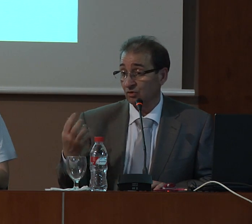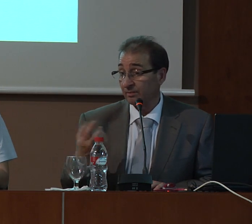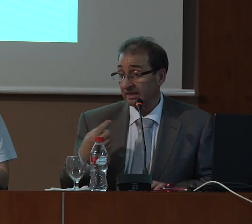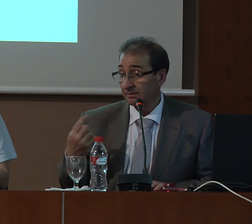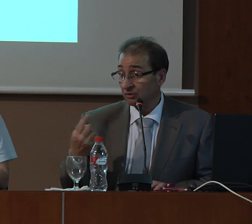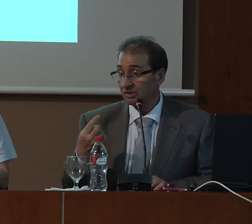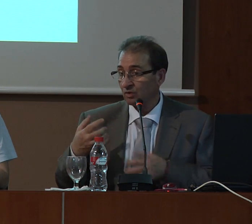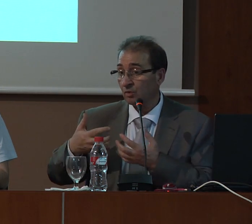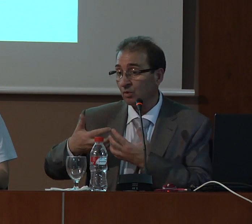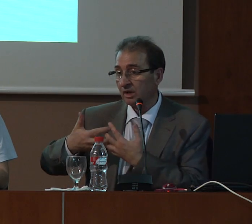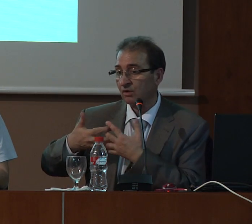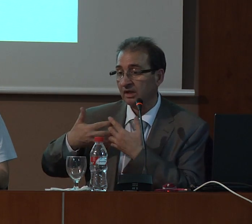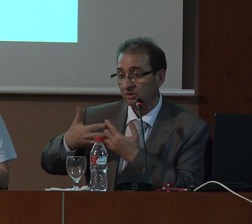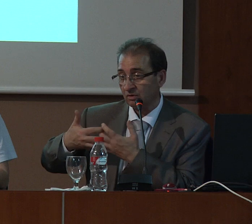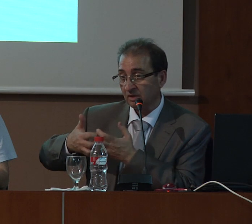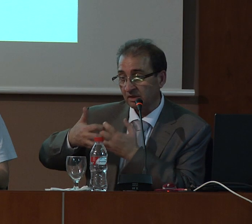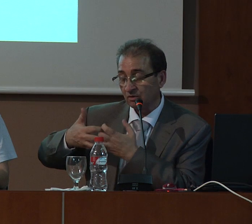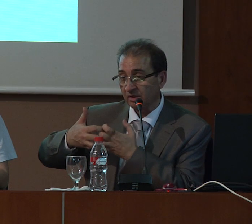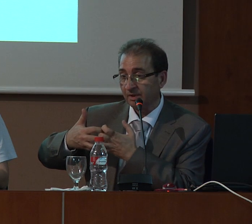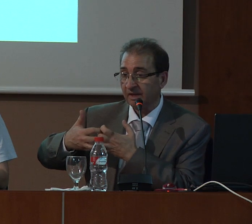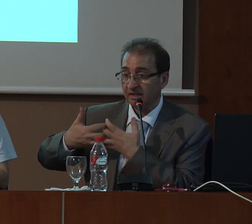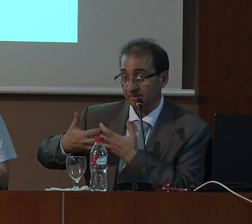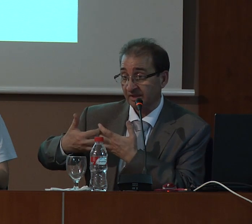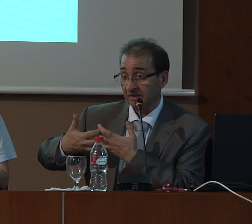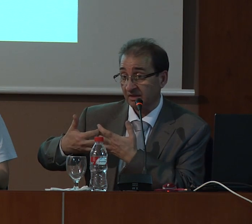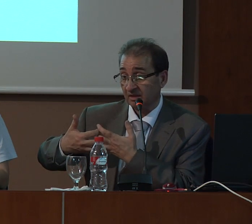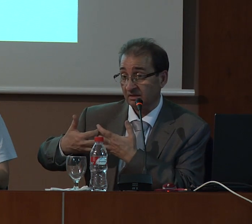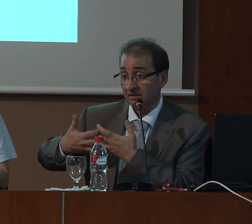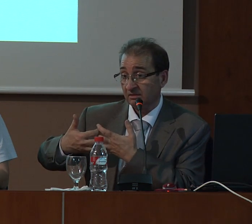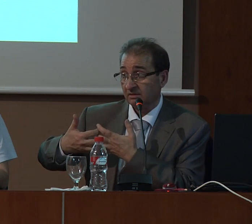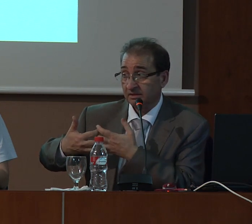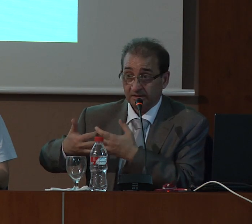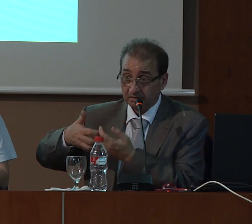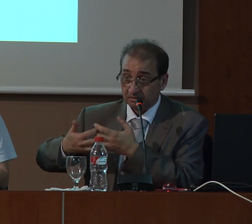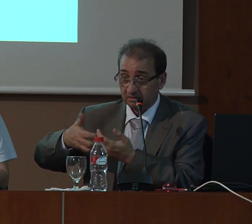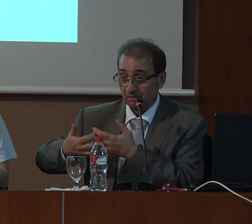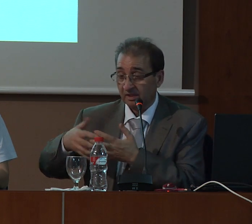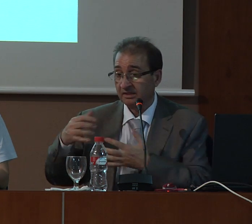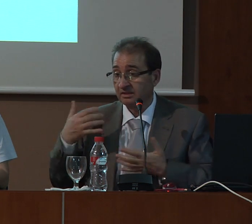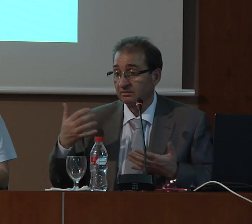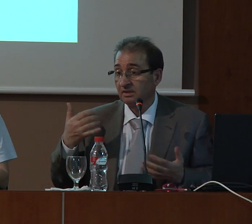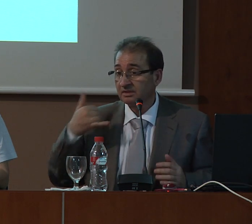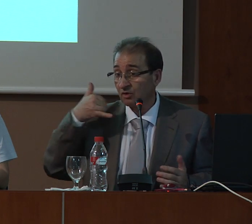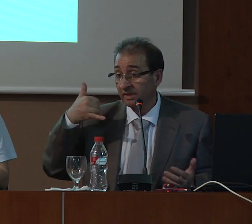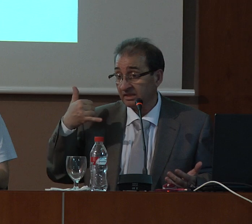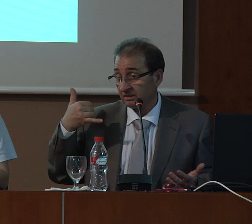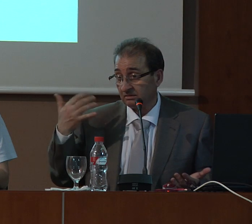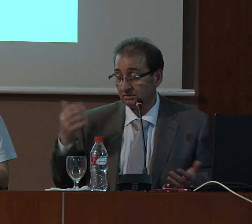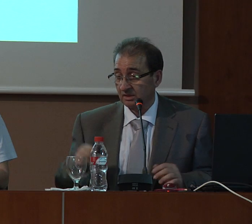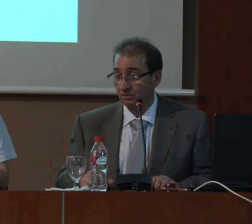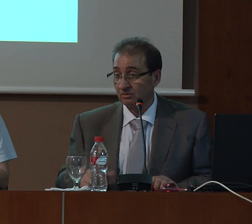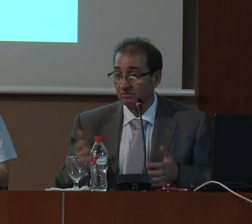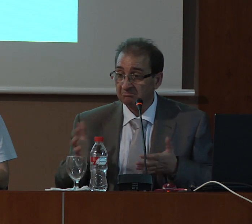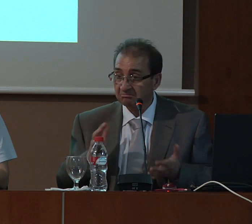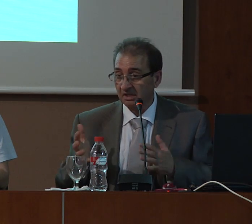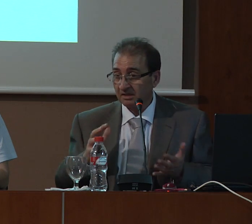los departamentos de salud hay muy buena correlación entre lo que es primaria y especializada. Es que los pacientes se comentan, o